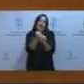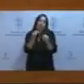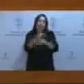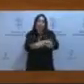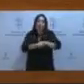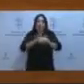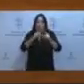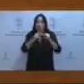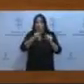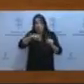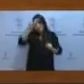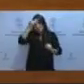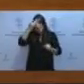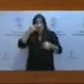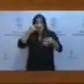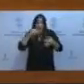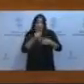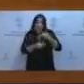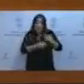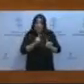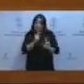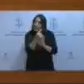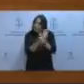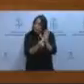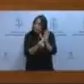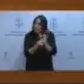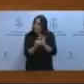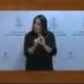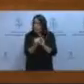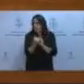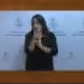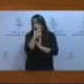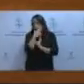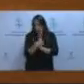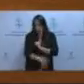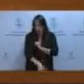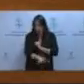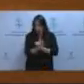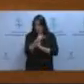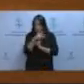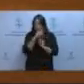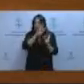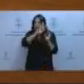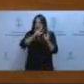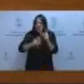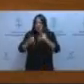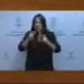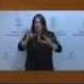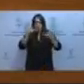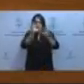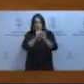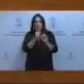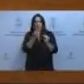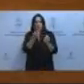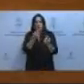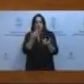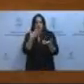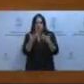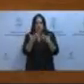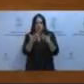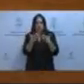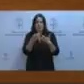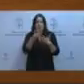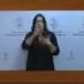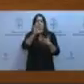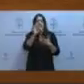nosotros pensamos que no está haciendo. Y aquí hay un dato que para mí es muy sencillo de entender, porque nos podemos perder todos en cifras, pero este se entiende muy bien. En el PRESTA, que era el Plan